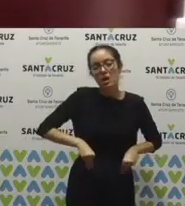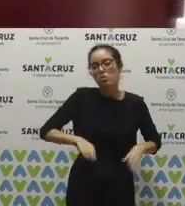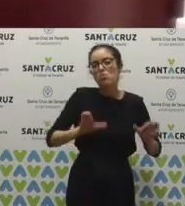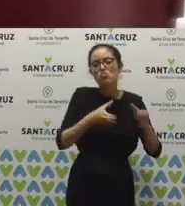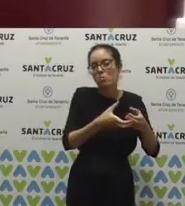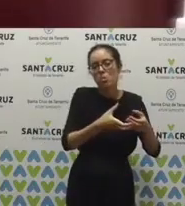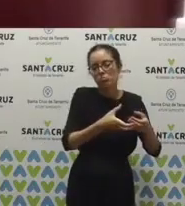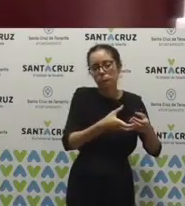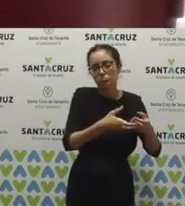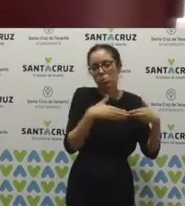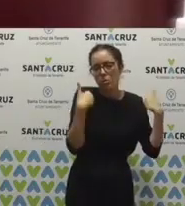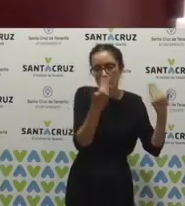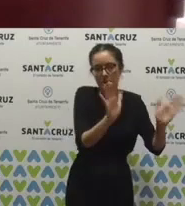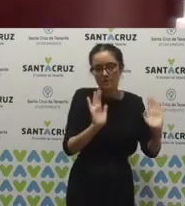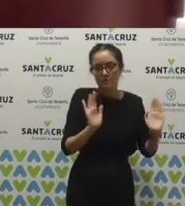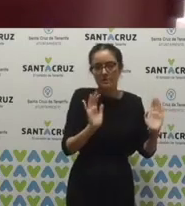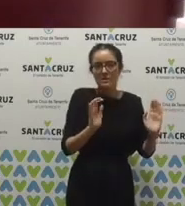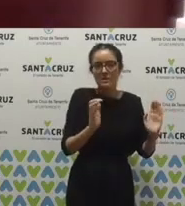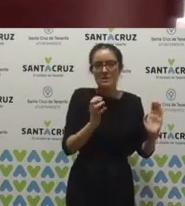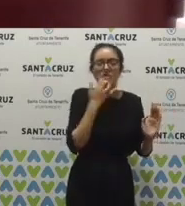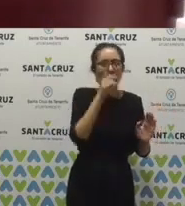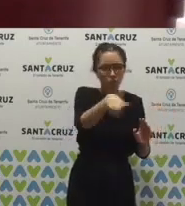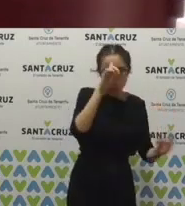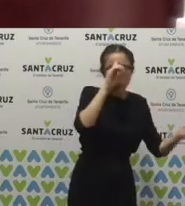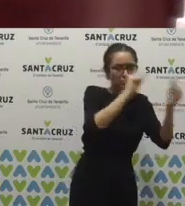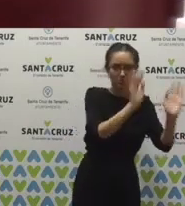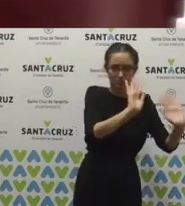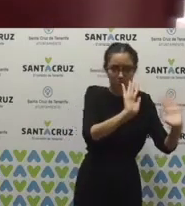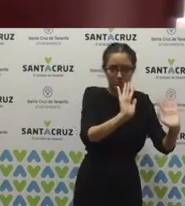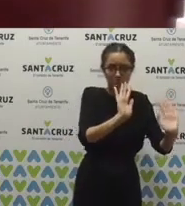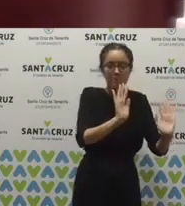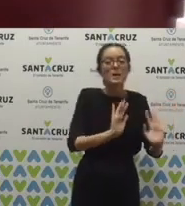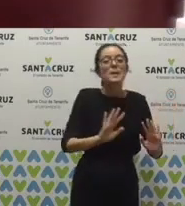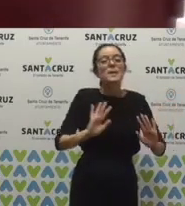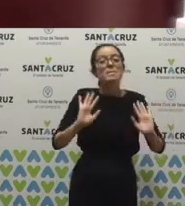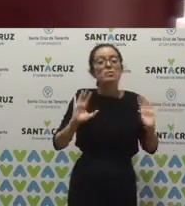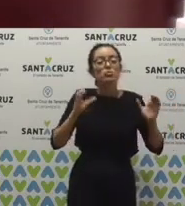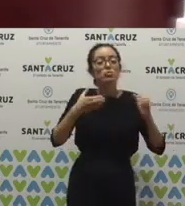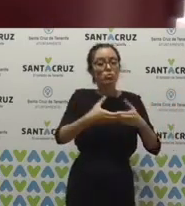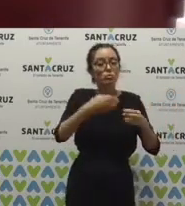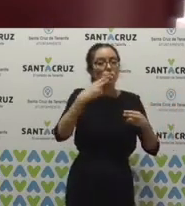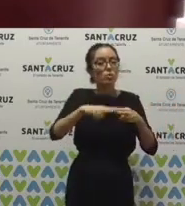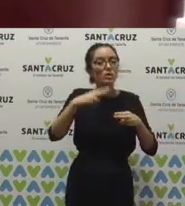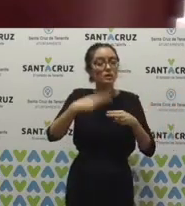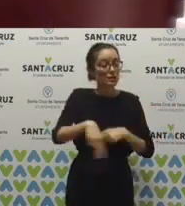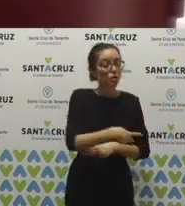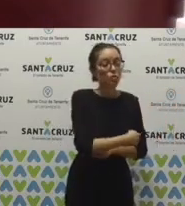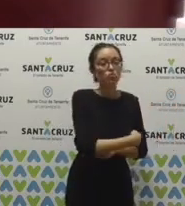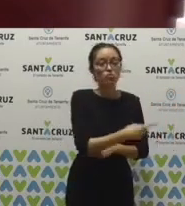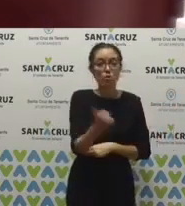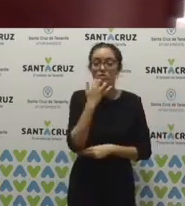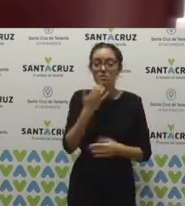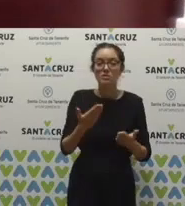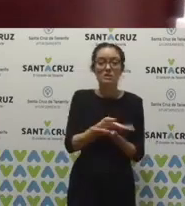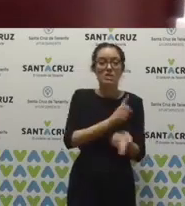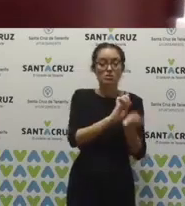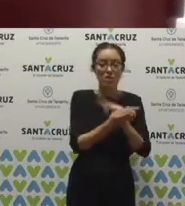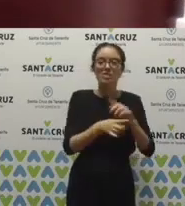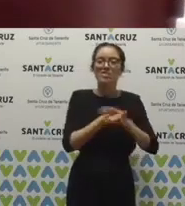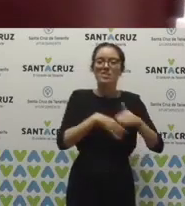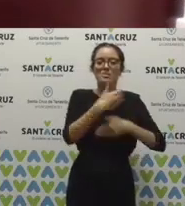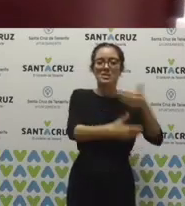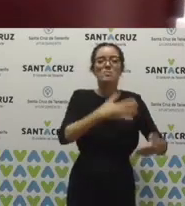más para que no quieres ir que usted tiene que estar de acuerdo pero los grupos tienen que aceptar cuando es transaccional que se pueda tramitar